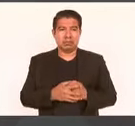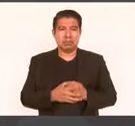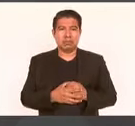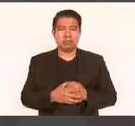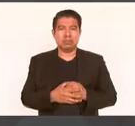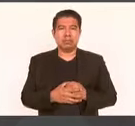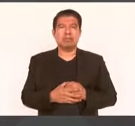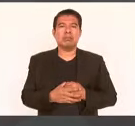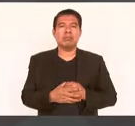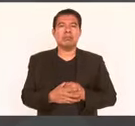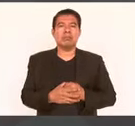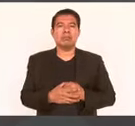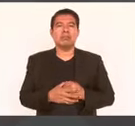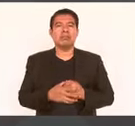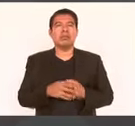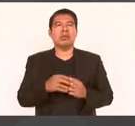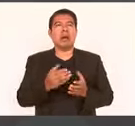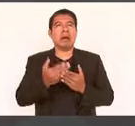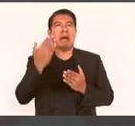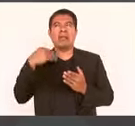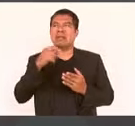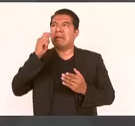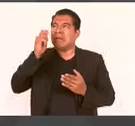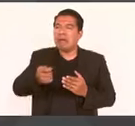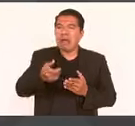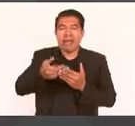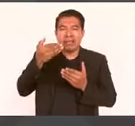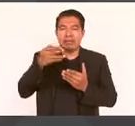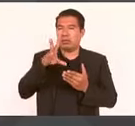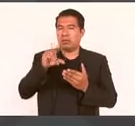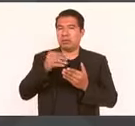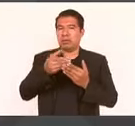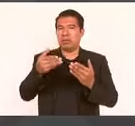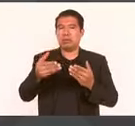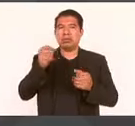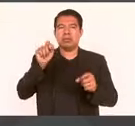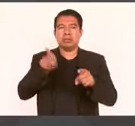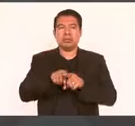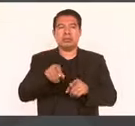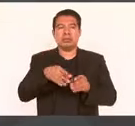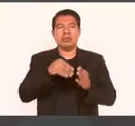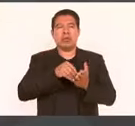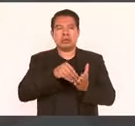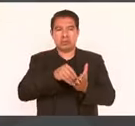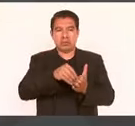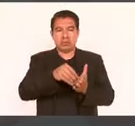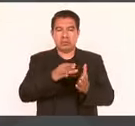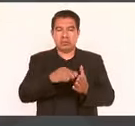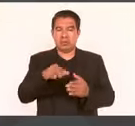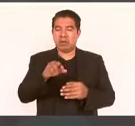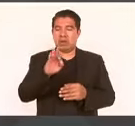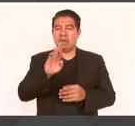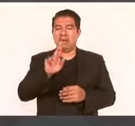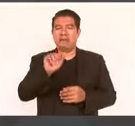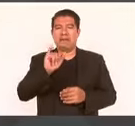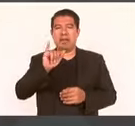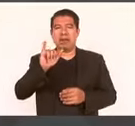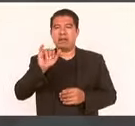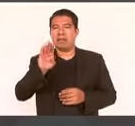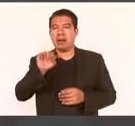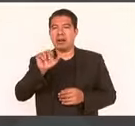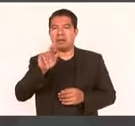que significó la obra de Fray Bartolomé de las Casas en